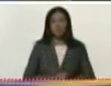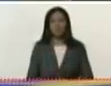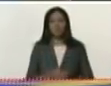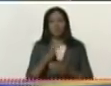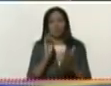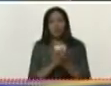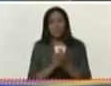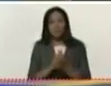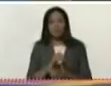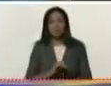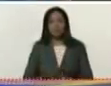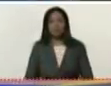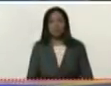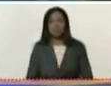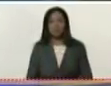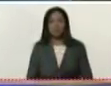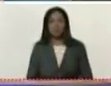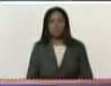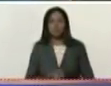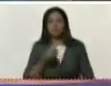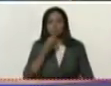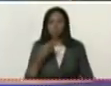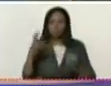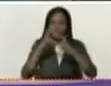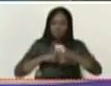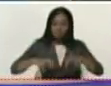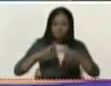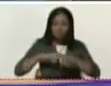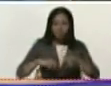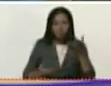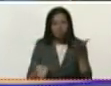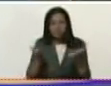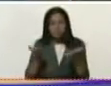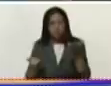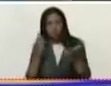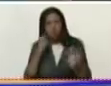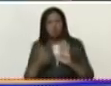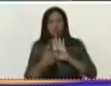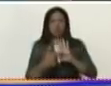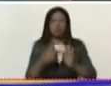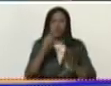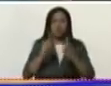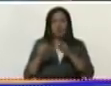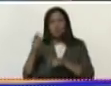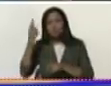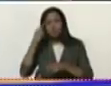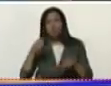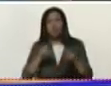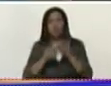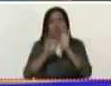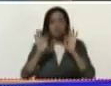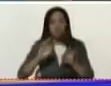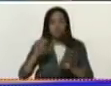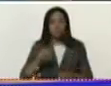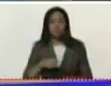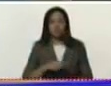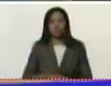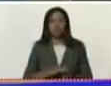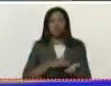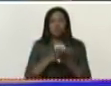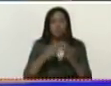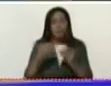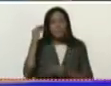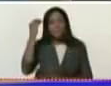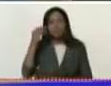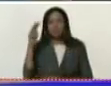Compañero, bueno, revisando, balanceando, todo esto yo lo voy a presentar en los próximos días, pero sobre todo pensando